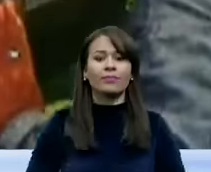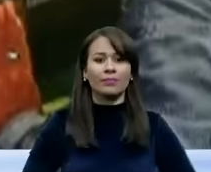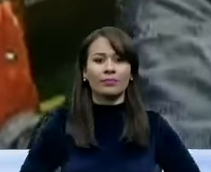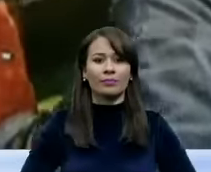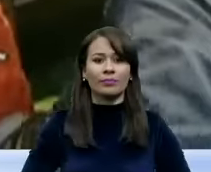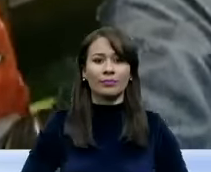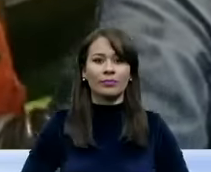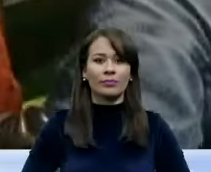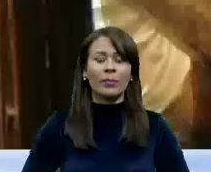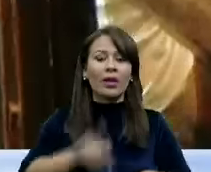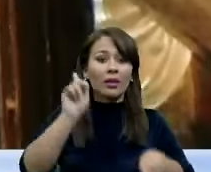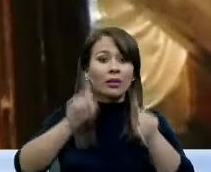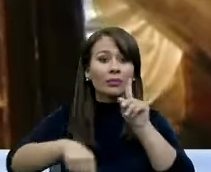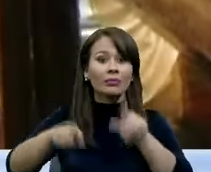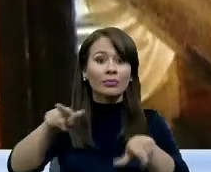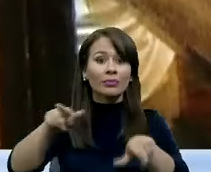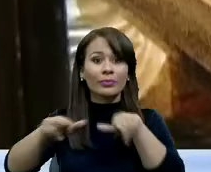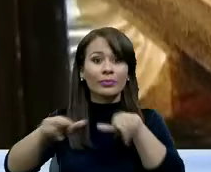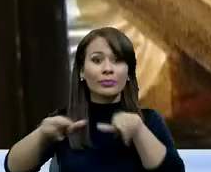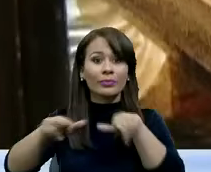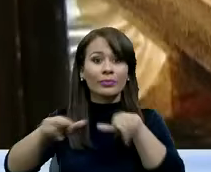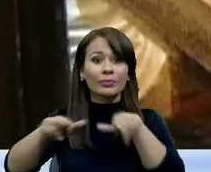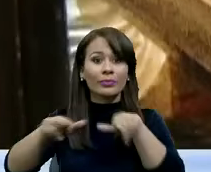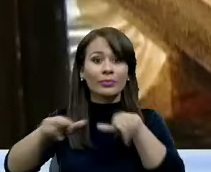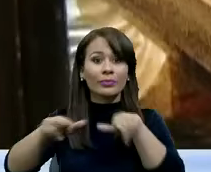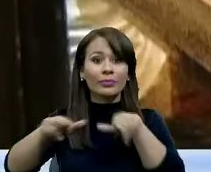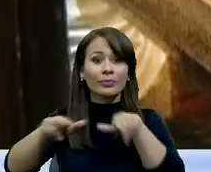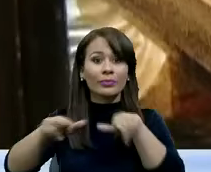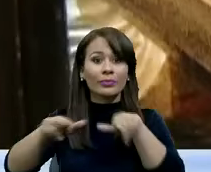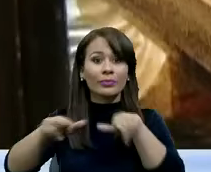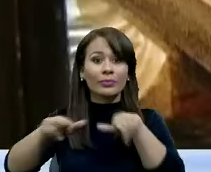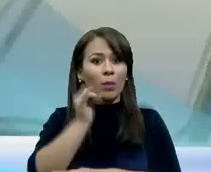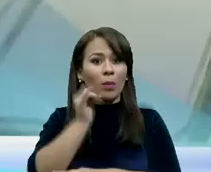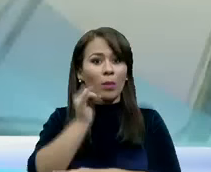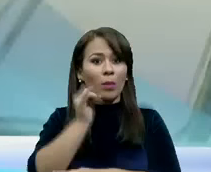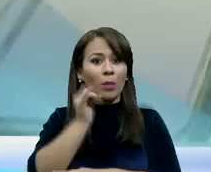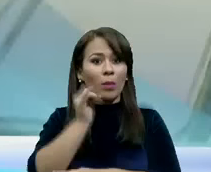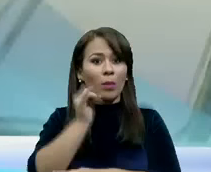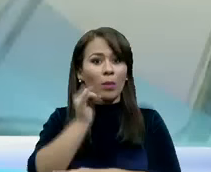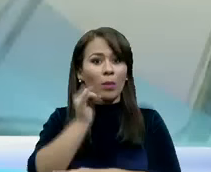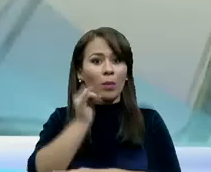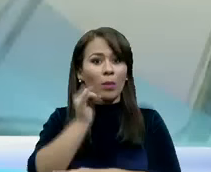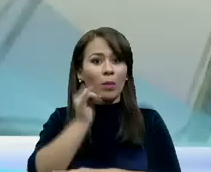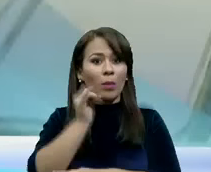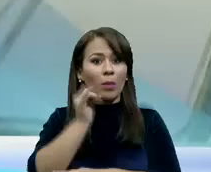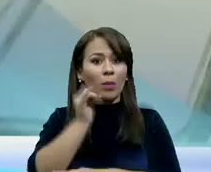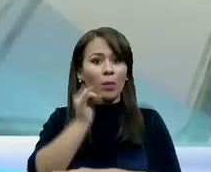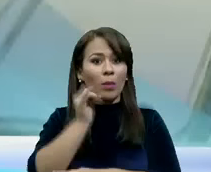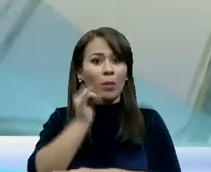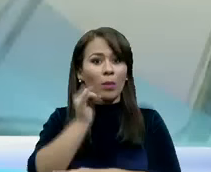indicado, pues que hay sectores que están comercializando terminales móviles robados, equipos celulares robados. Hay